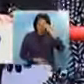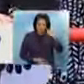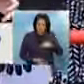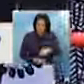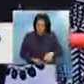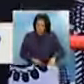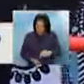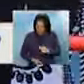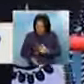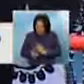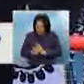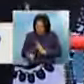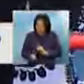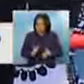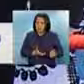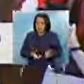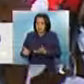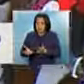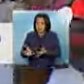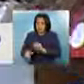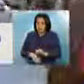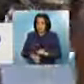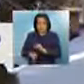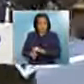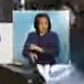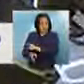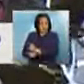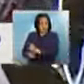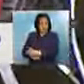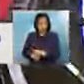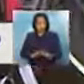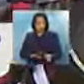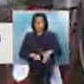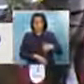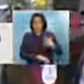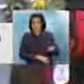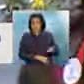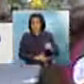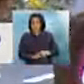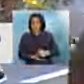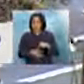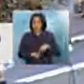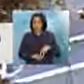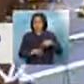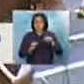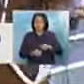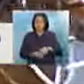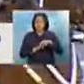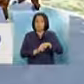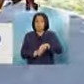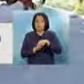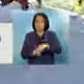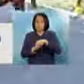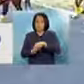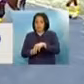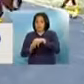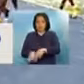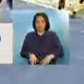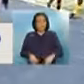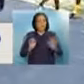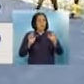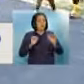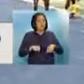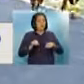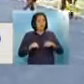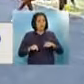habilidades y lo llevaron ahí para afinar tal. Luego vendría la farandola del Regimiento de Caballería Mariscal Domingo Nieto, la